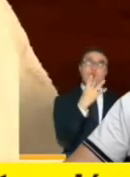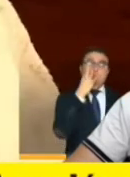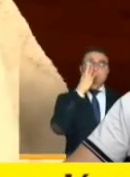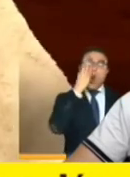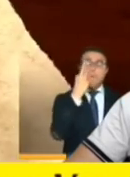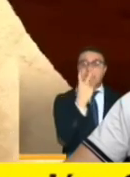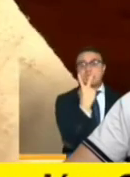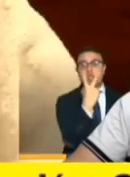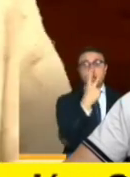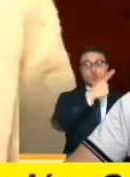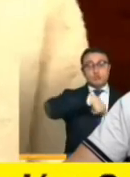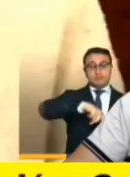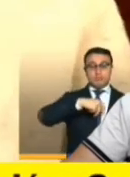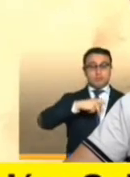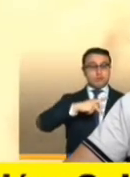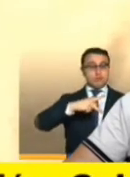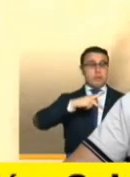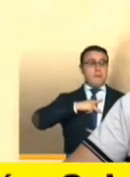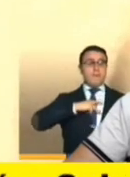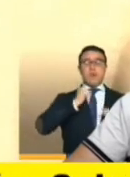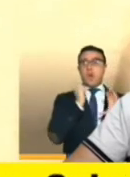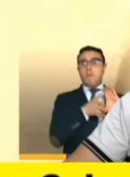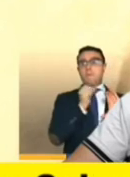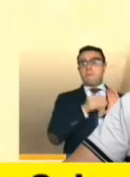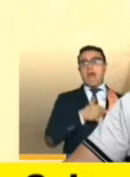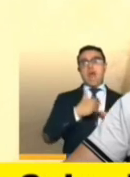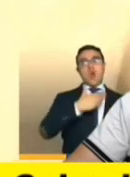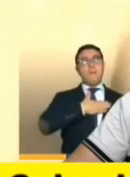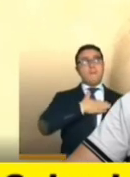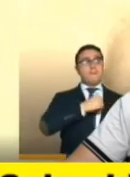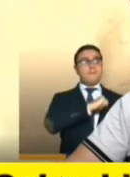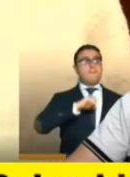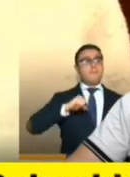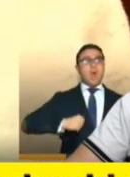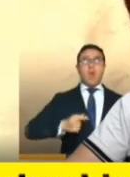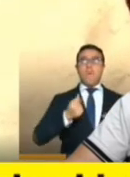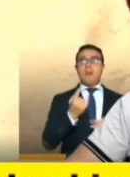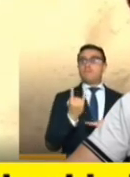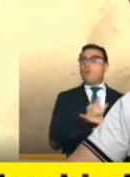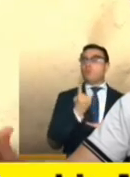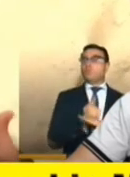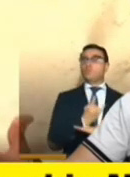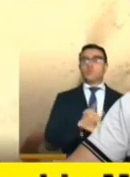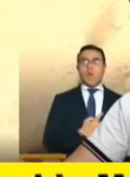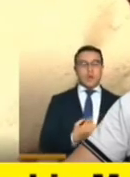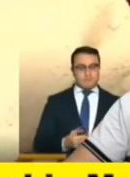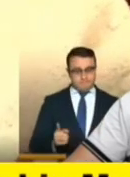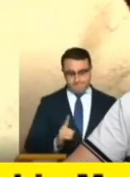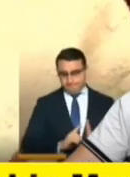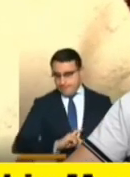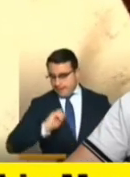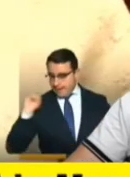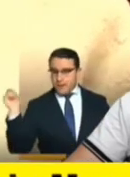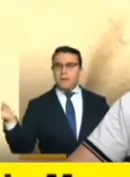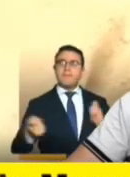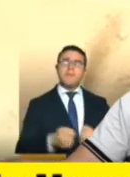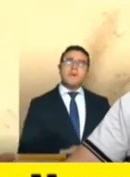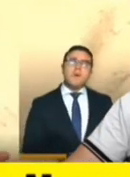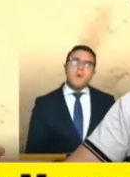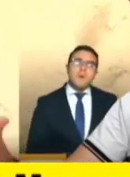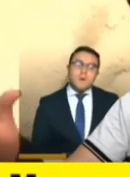los dueños de casi toda la banca privada de Colombia. Una reforma pensional ¿para